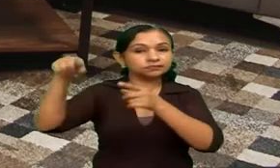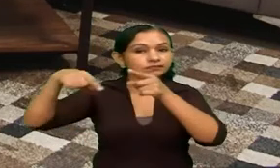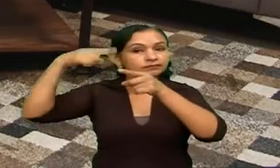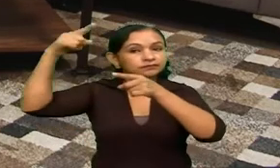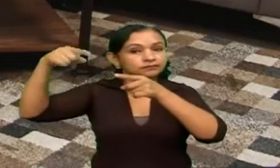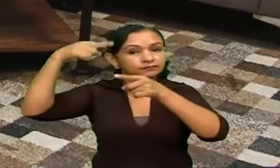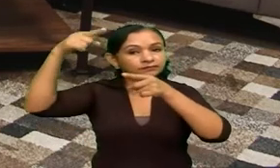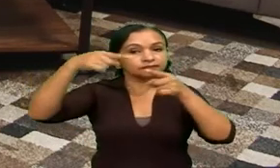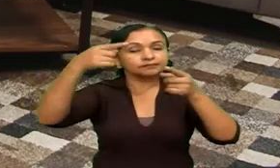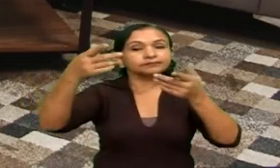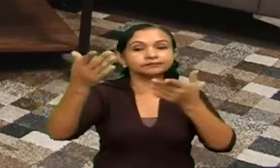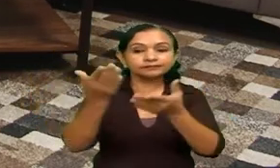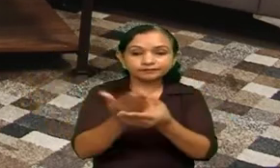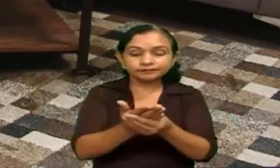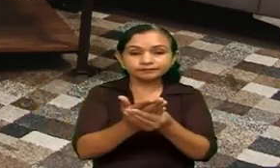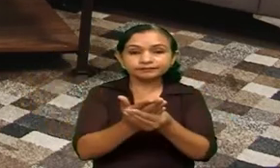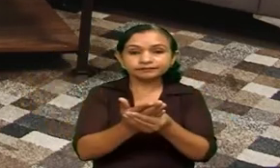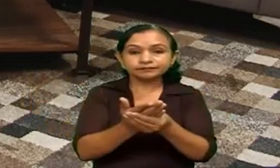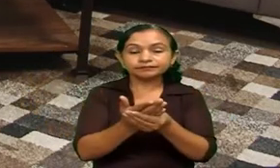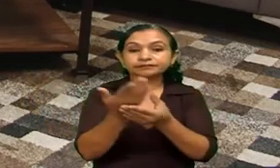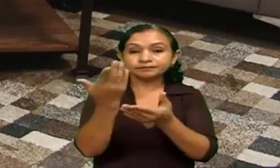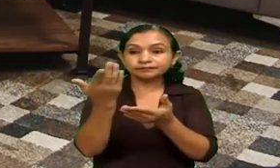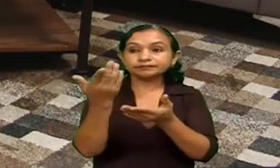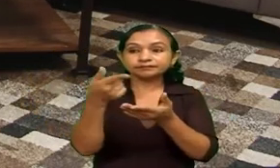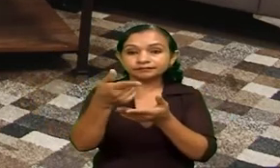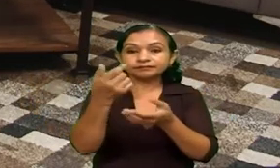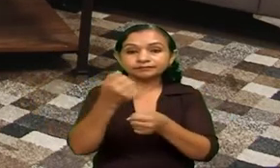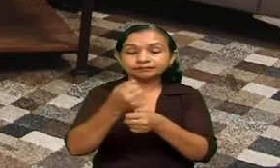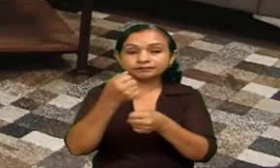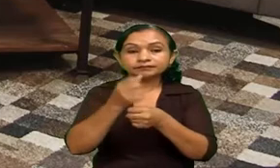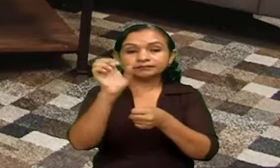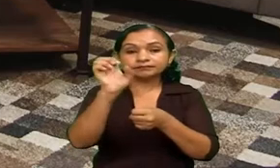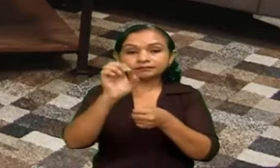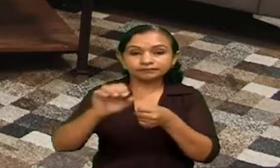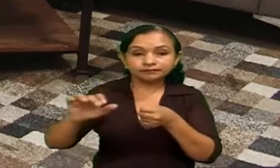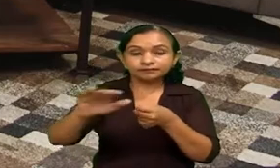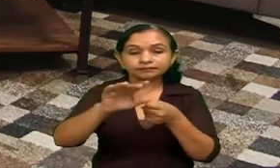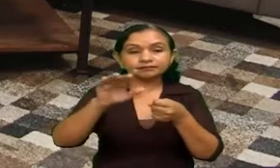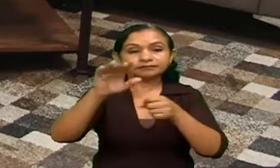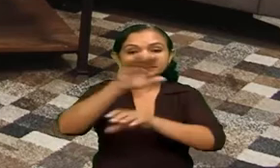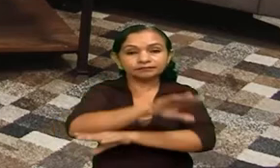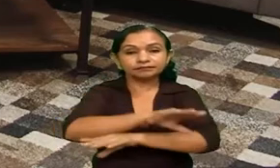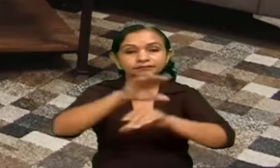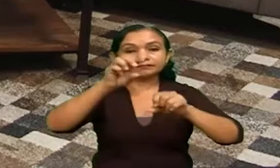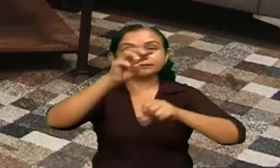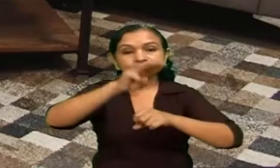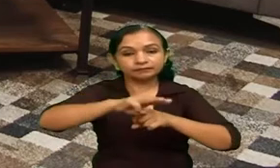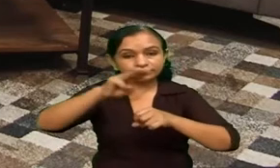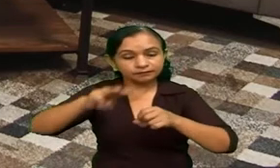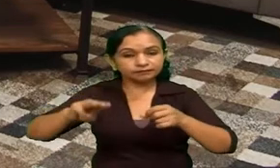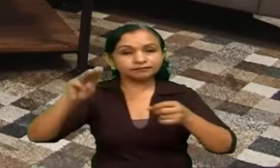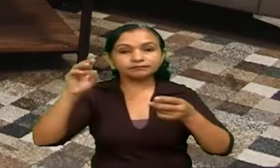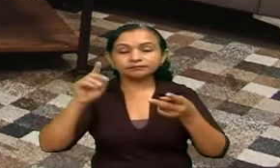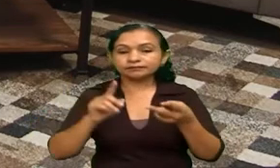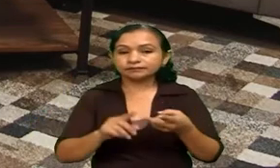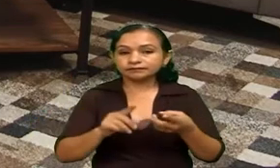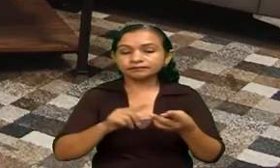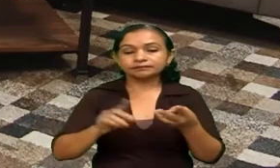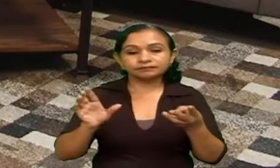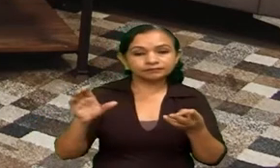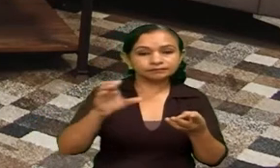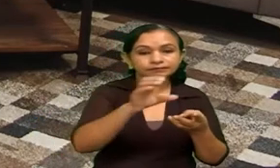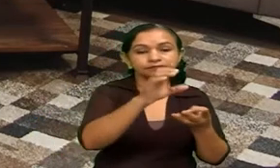de proyectos también llevados a diseño eólicos, como en Estelí, Jinotega, Matagalpa,